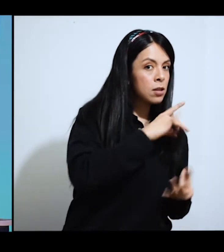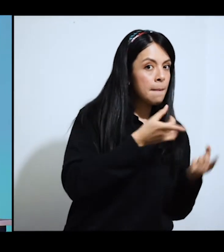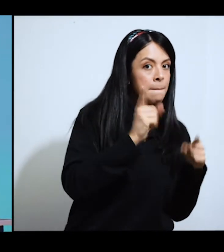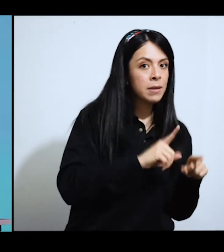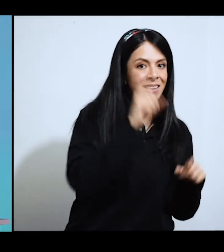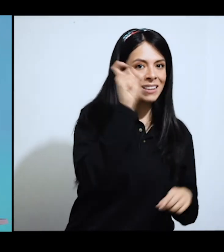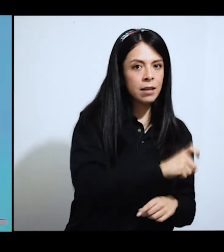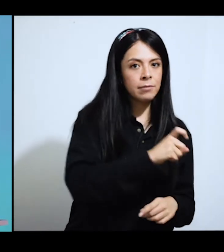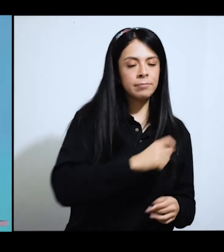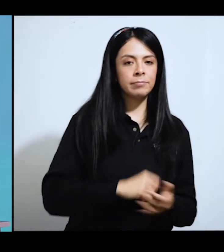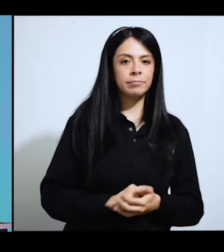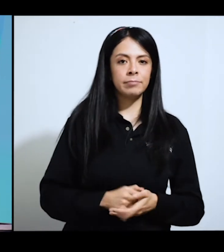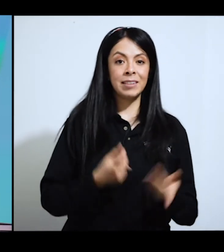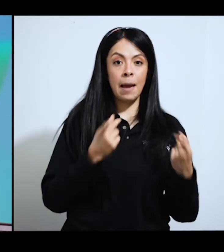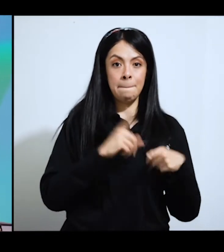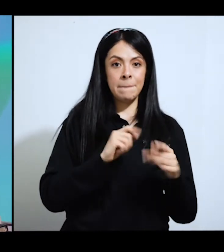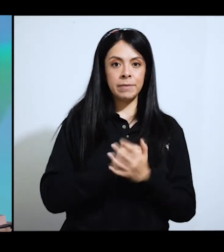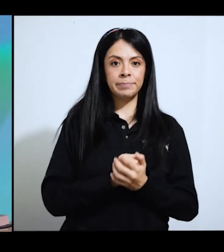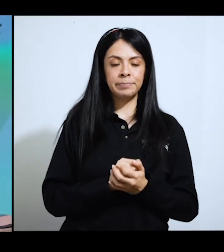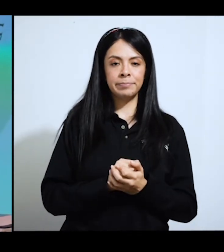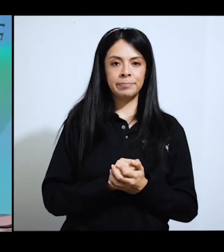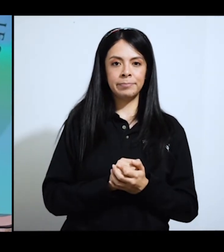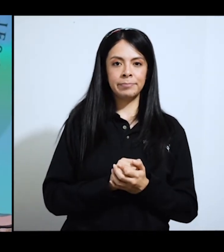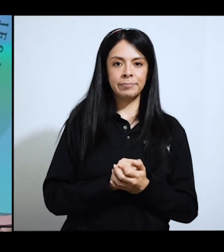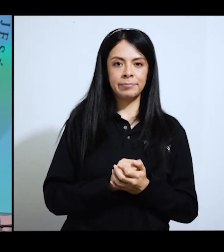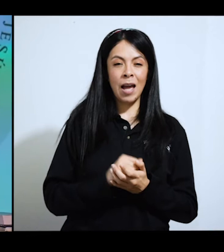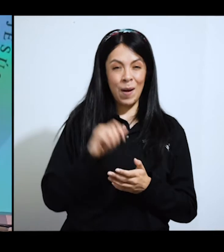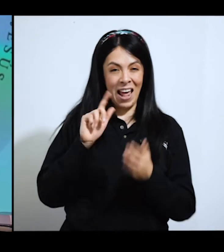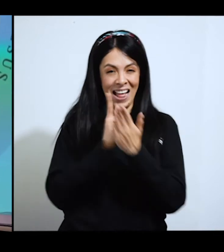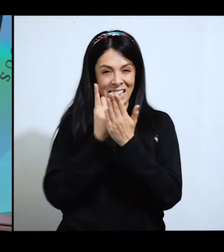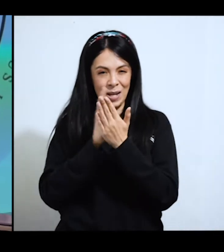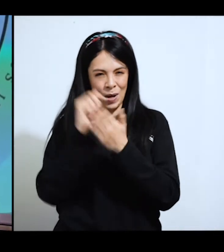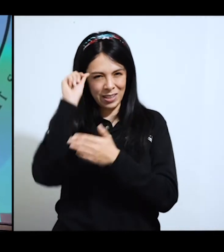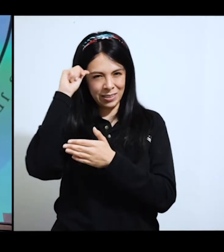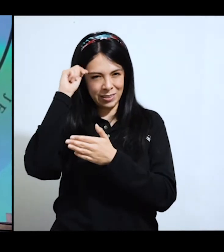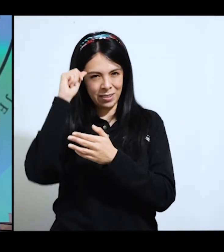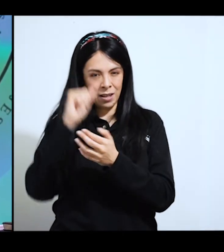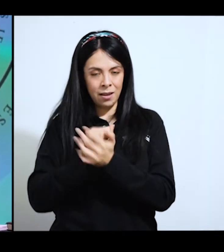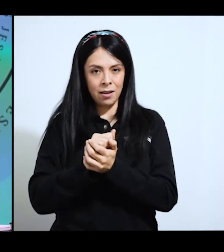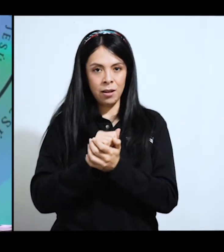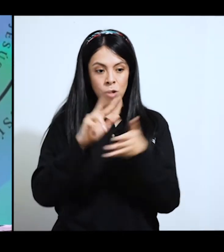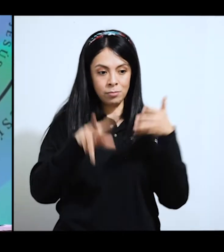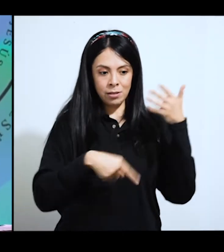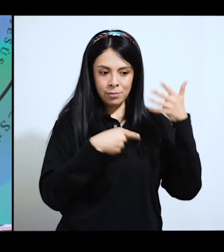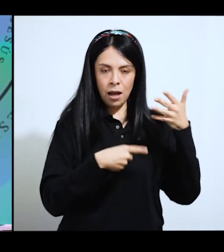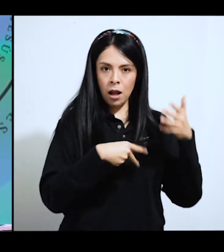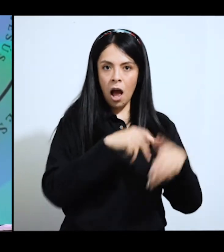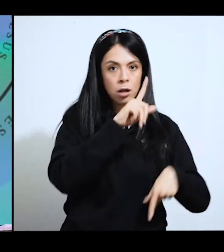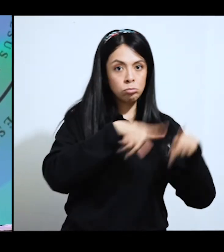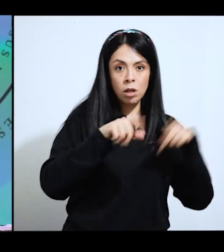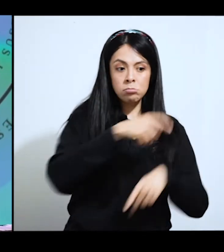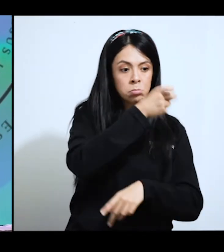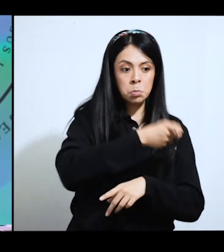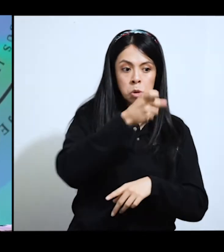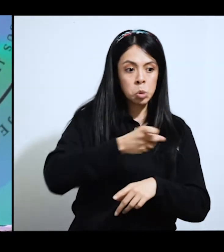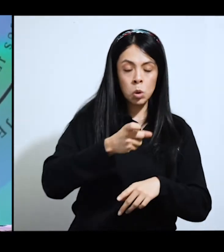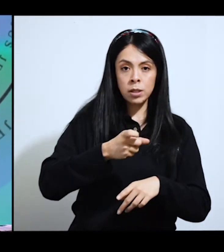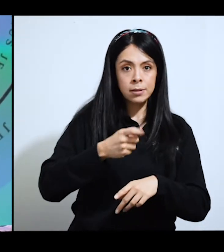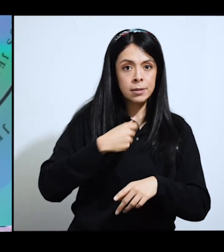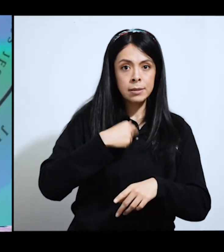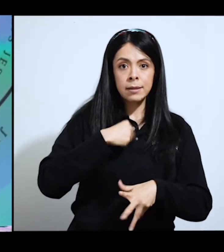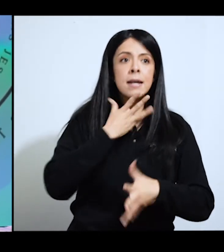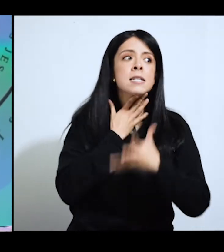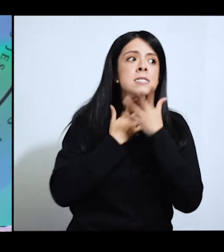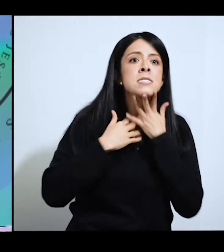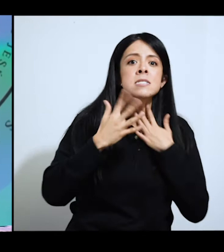Anderson, personas que no podían ser libres de sus adicciones. Lo habían intentado todo, habían ido a Alcohólicos Anónimos,